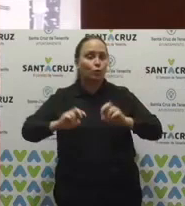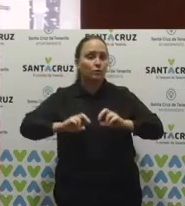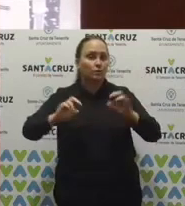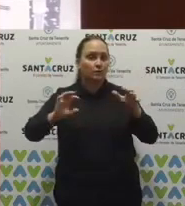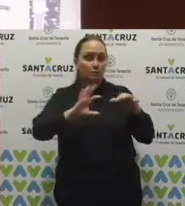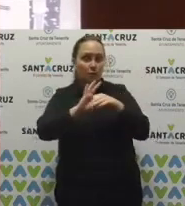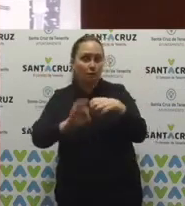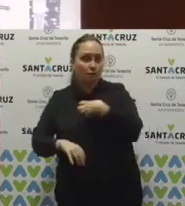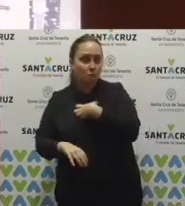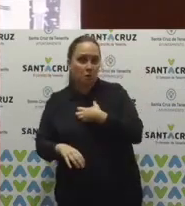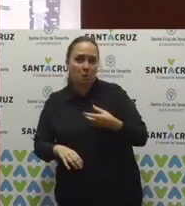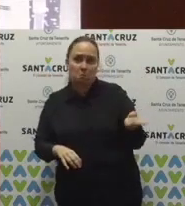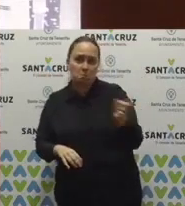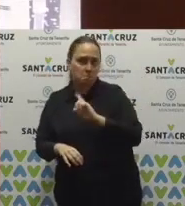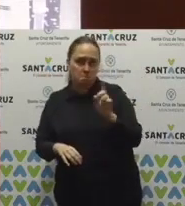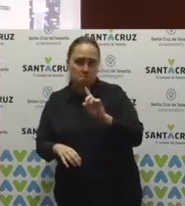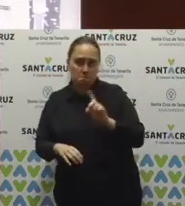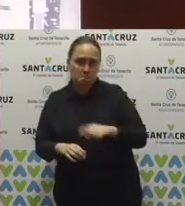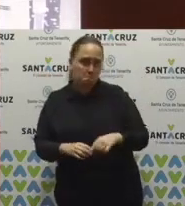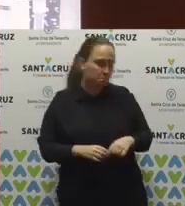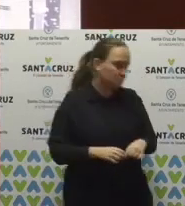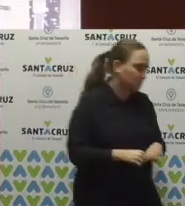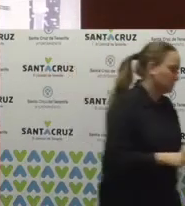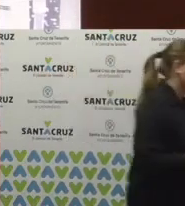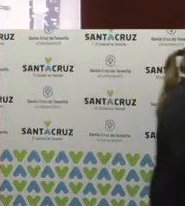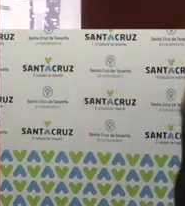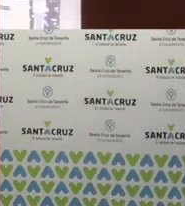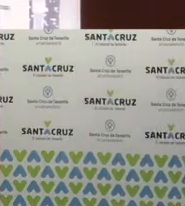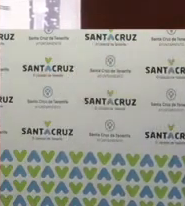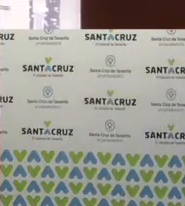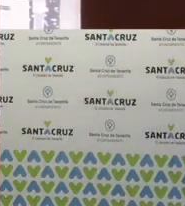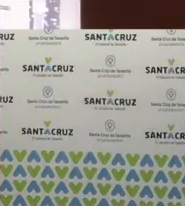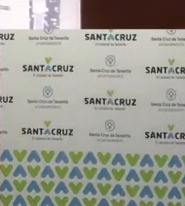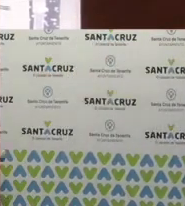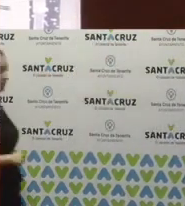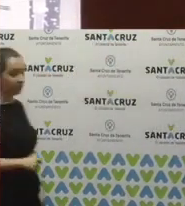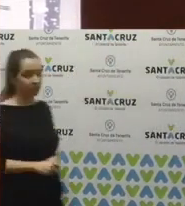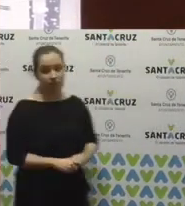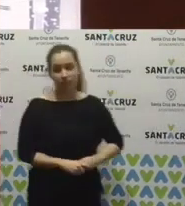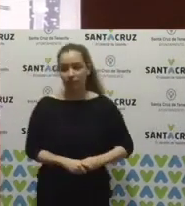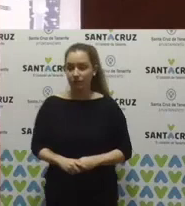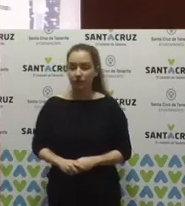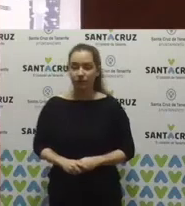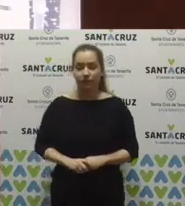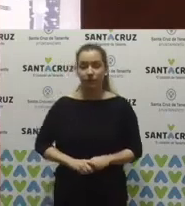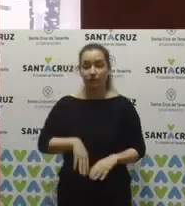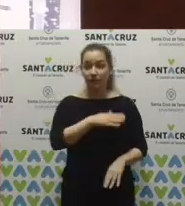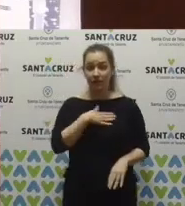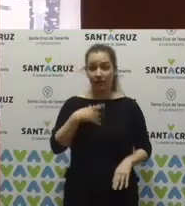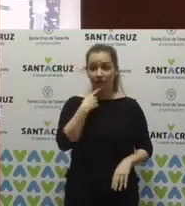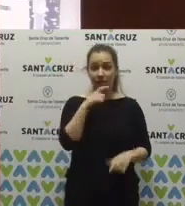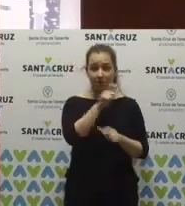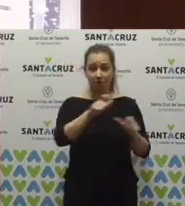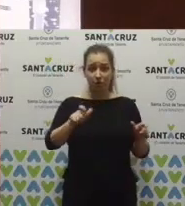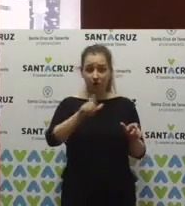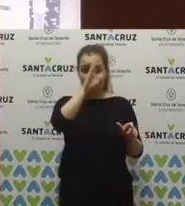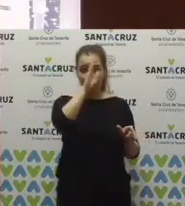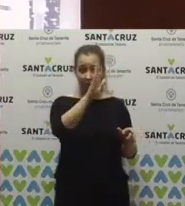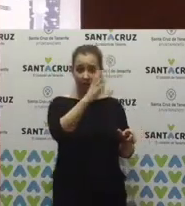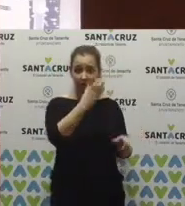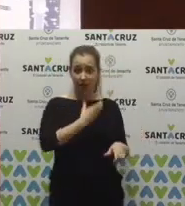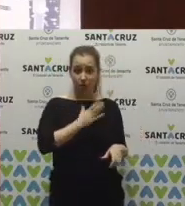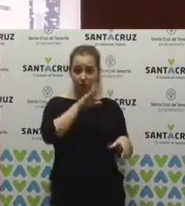funcionarios es decir las personas que trabajan de forma directa para el ayuntamiento no tienen por qué ser funcionarios hay una gran cantidad de